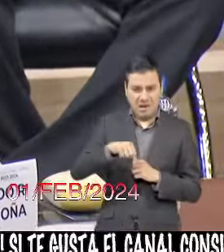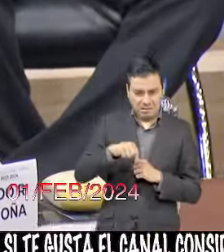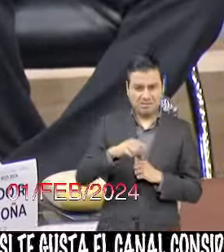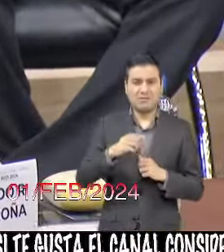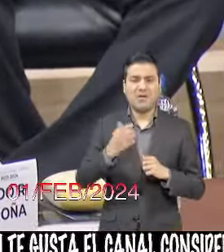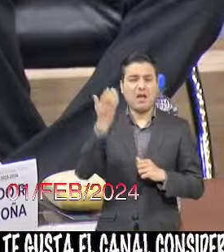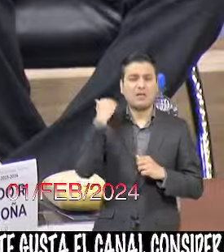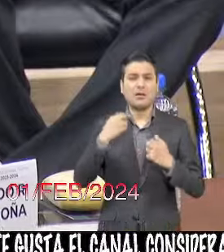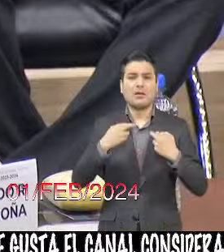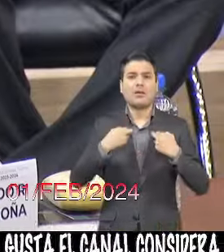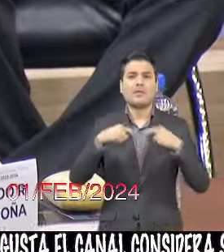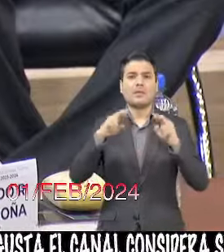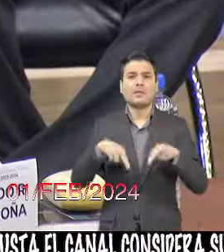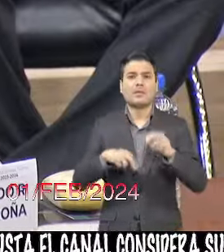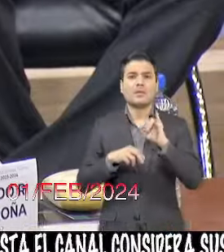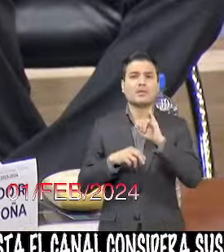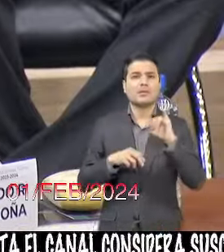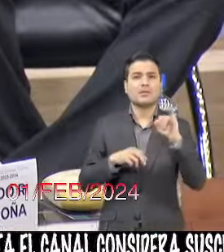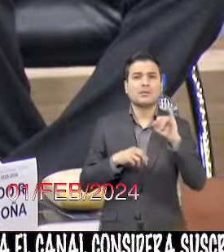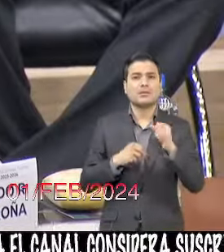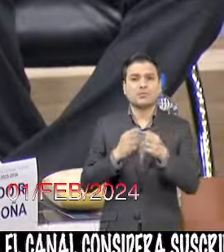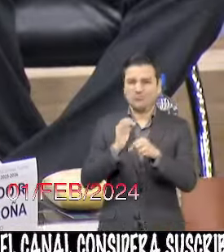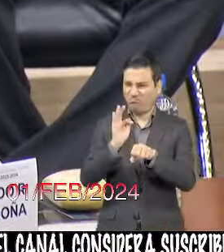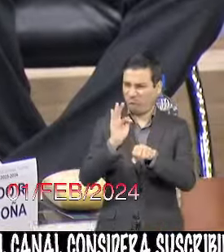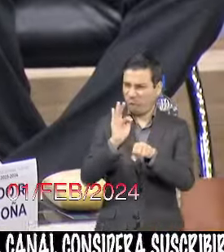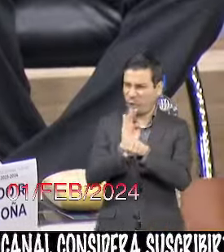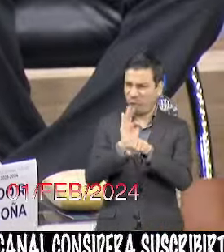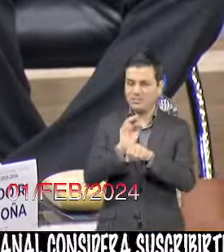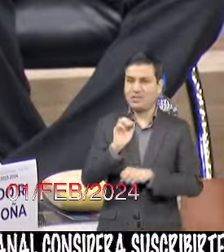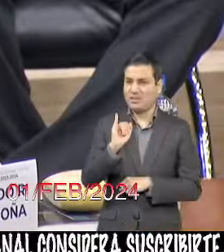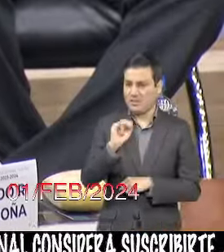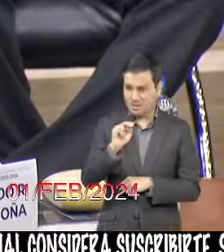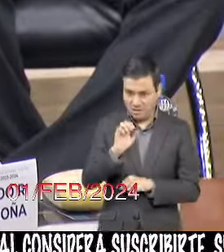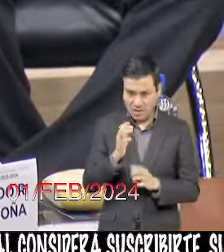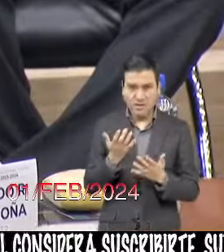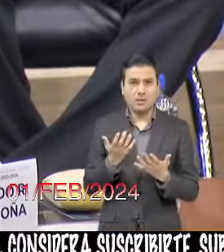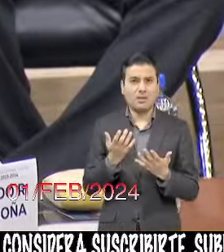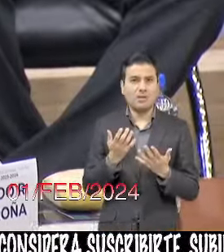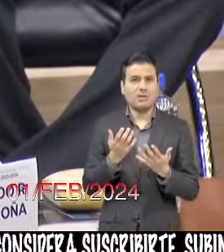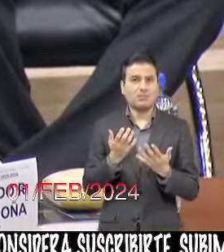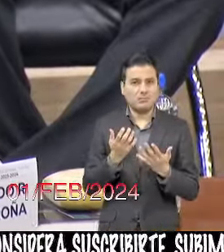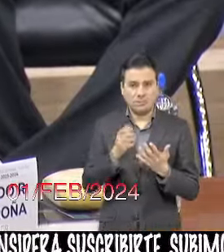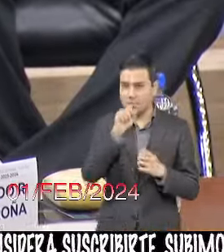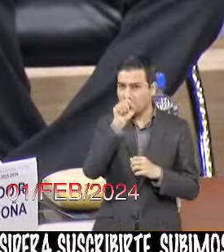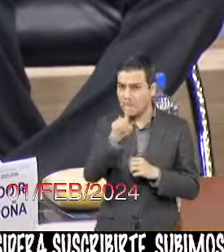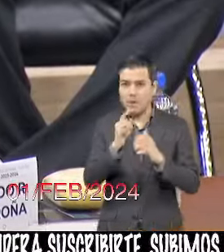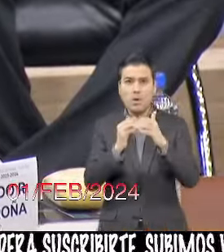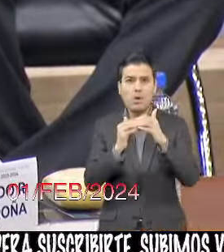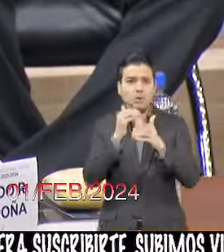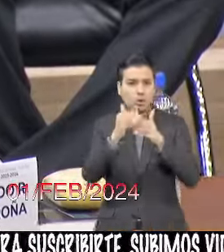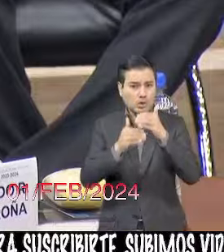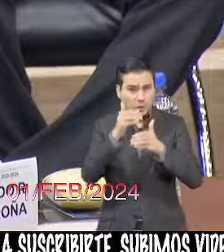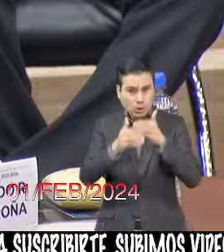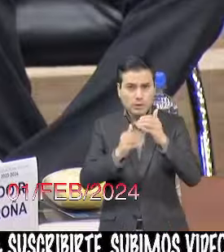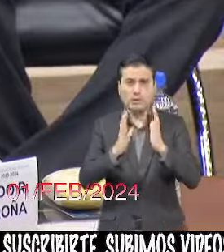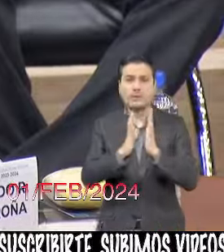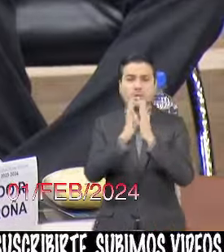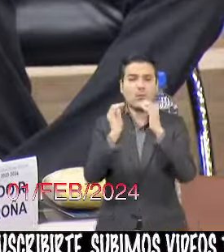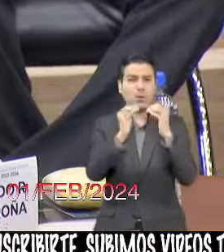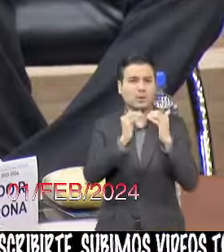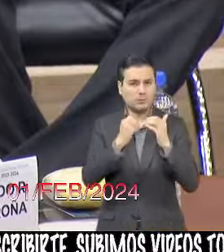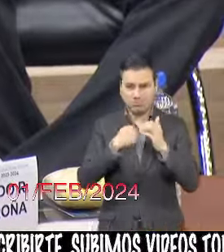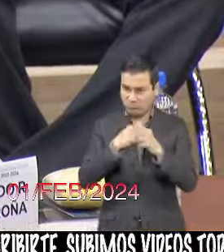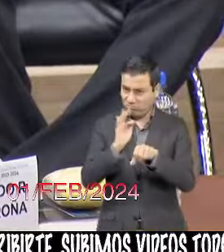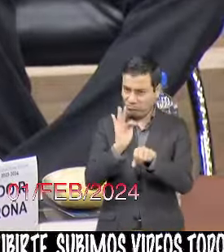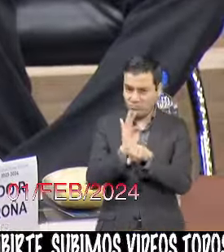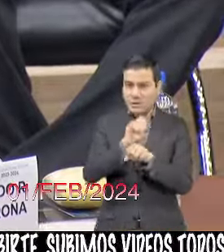han contribuido enormemente al fortalecimiento de esta institución, al fortalecimiento de los procesos democráticos, al fortalecimiento